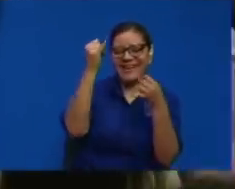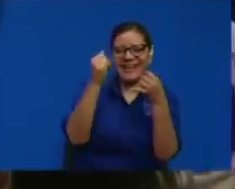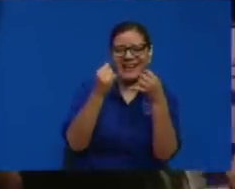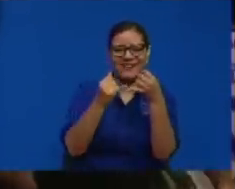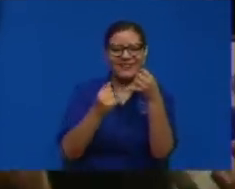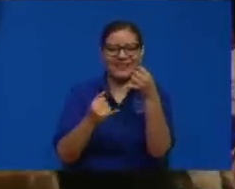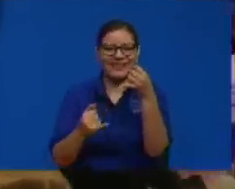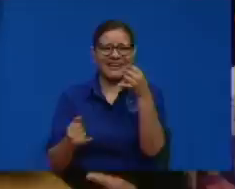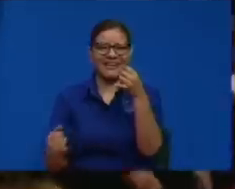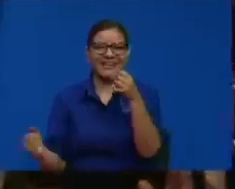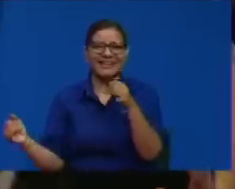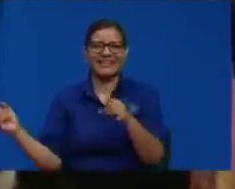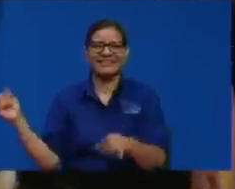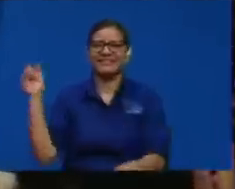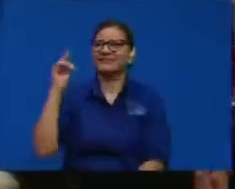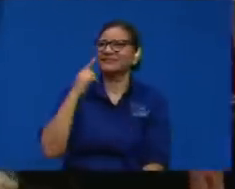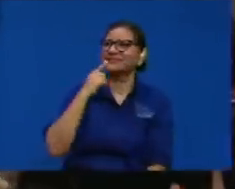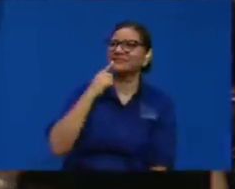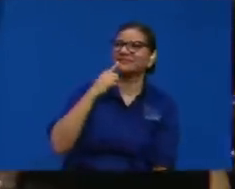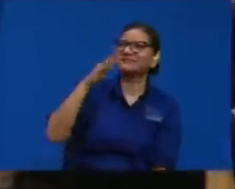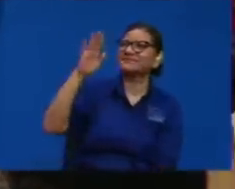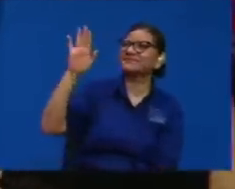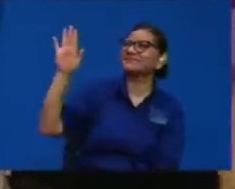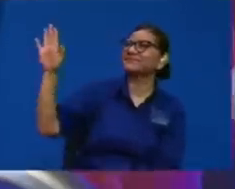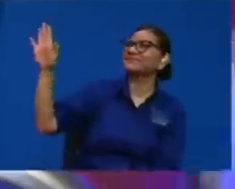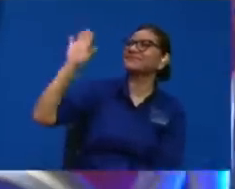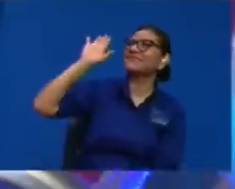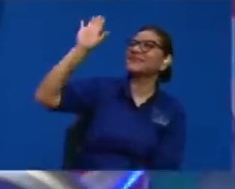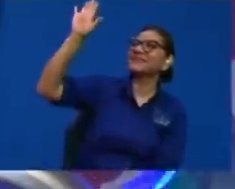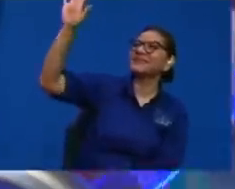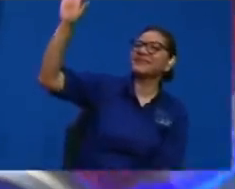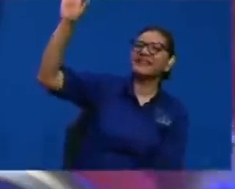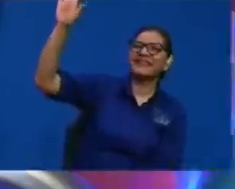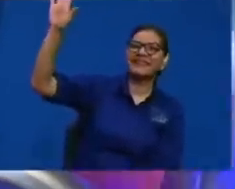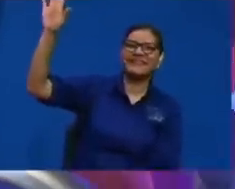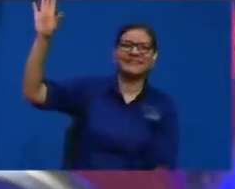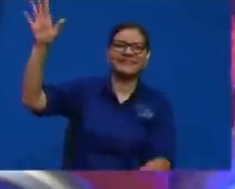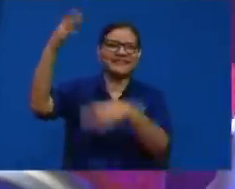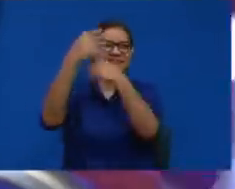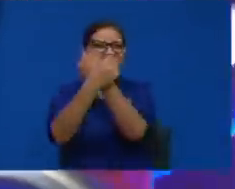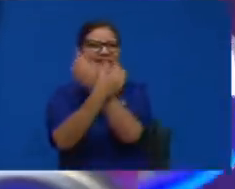que al final con mis ojos miraré su